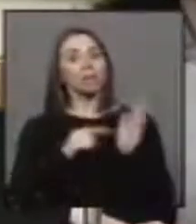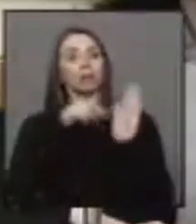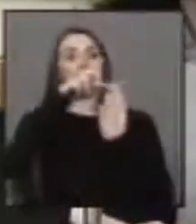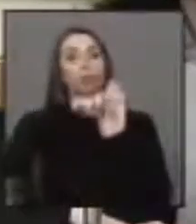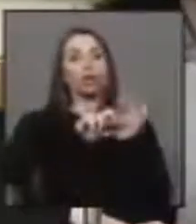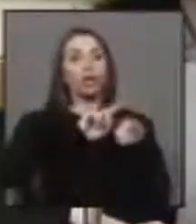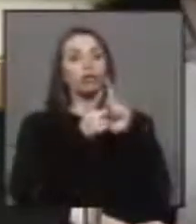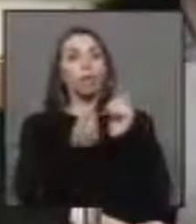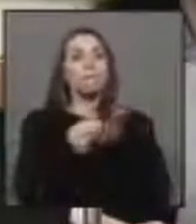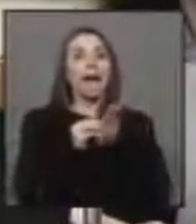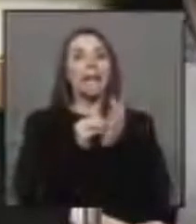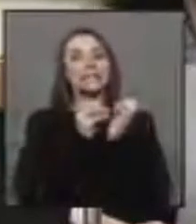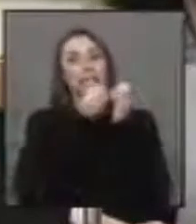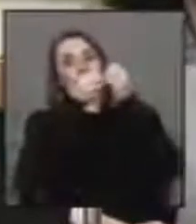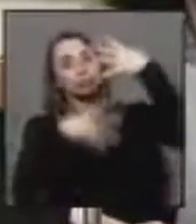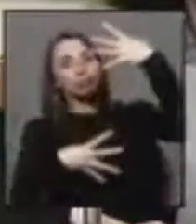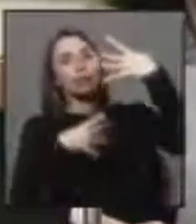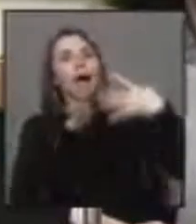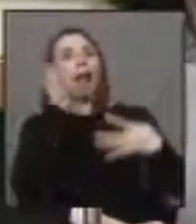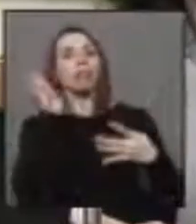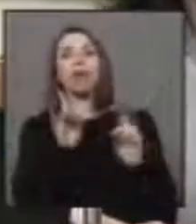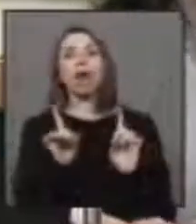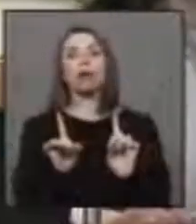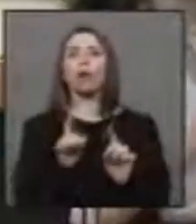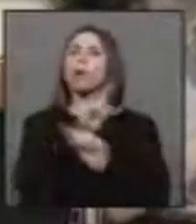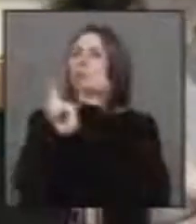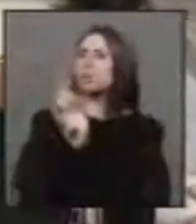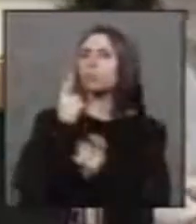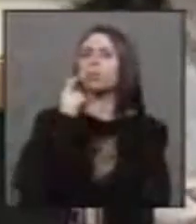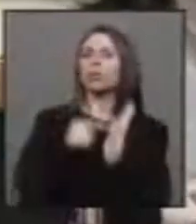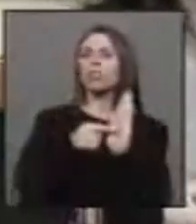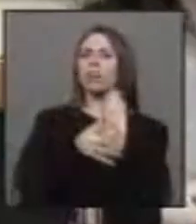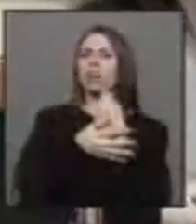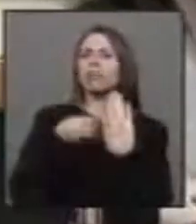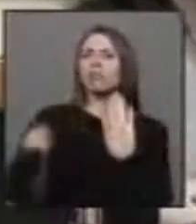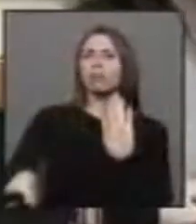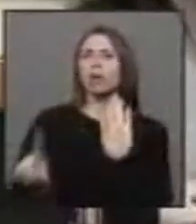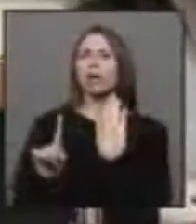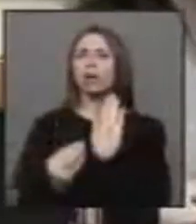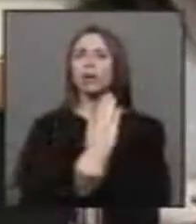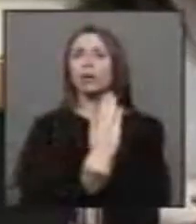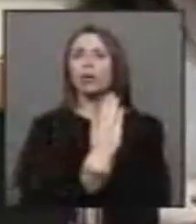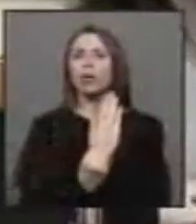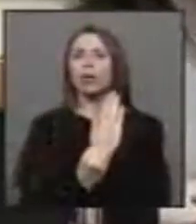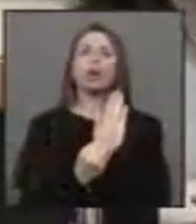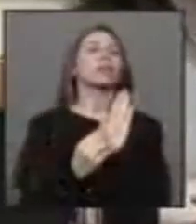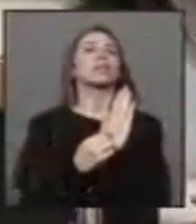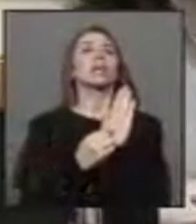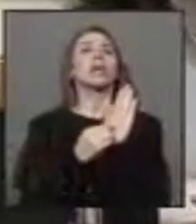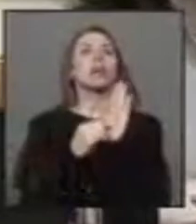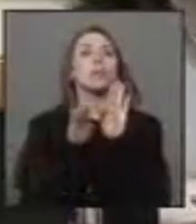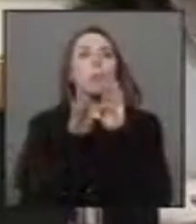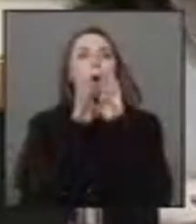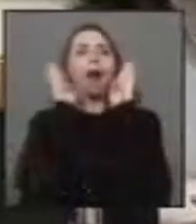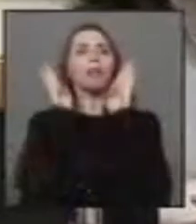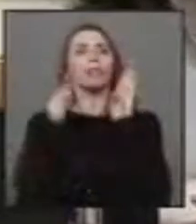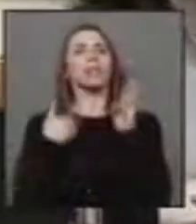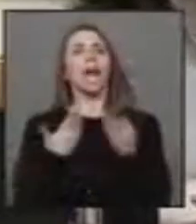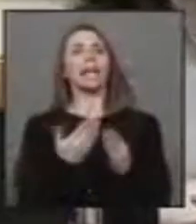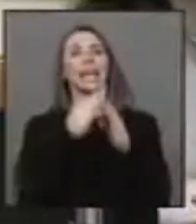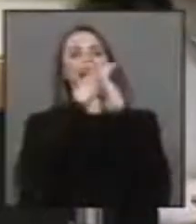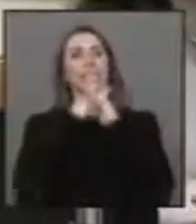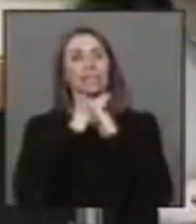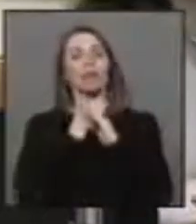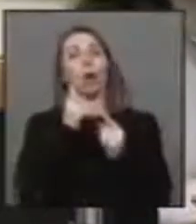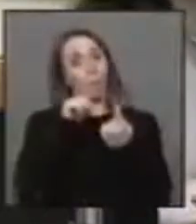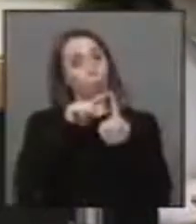este proyecto se la pregunta es por qué razón se dejó afuera esa actualización porque una cosa